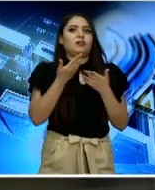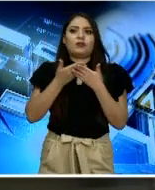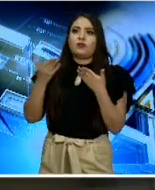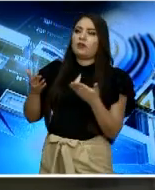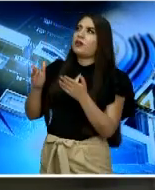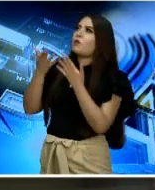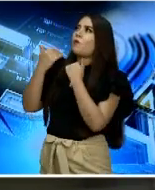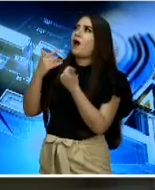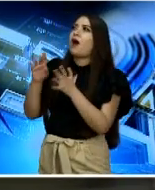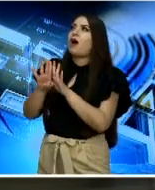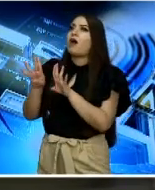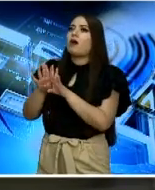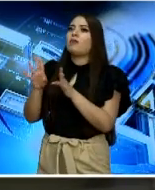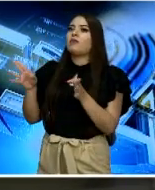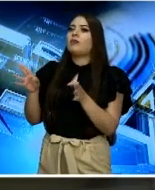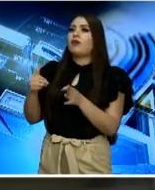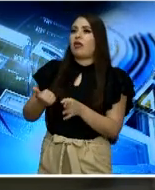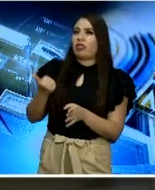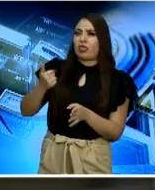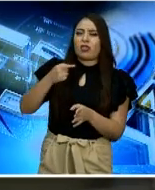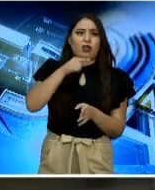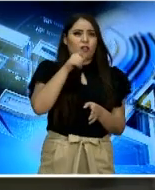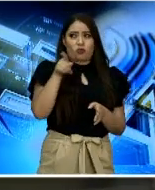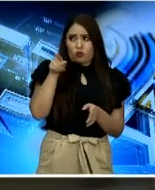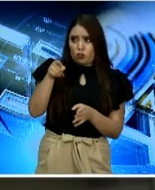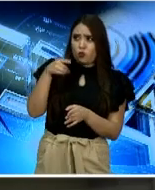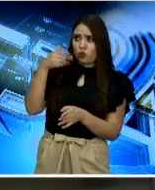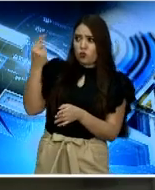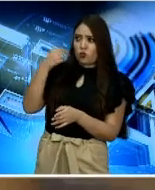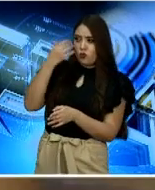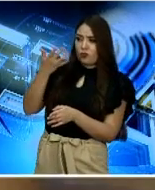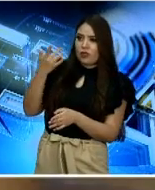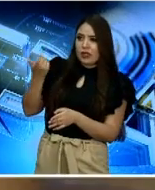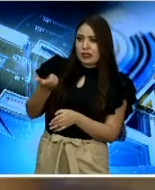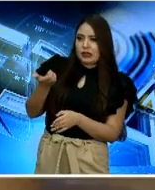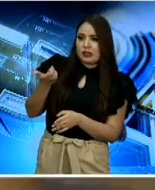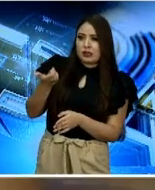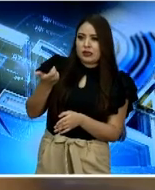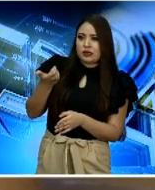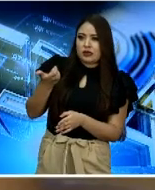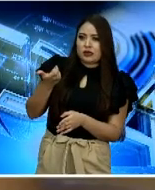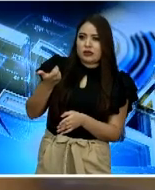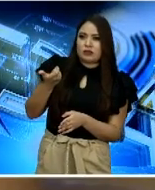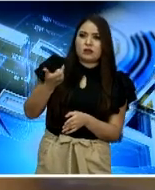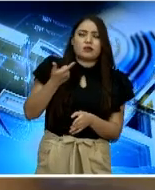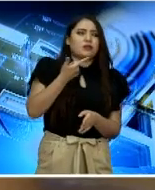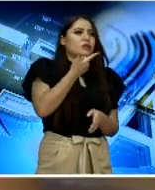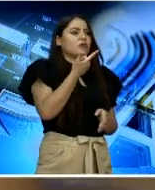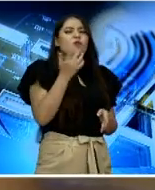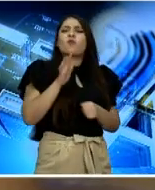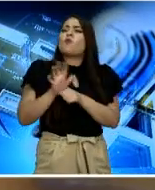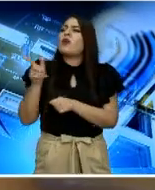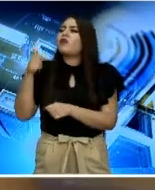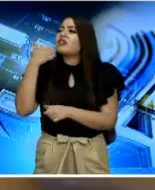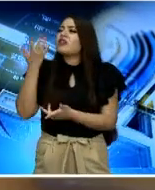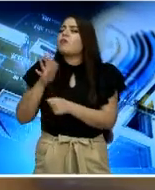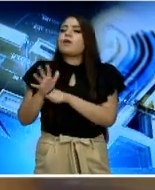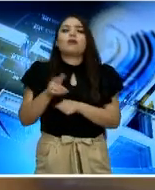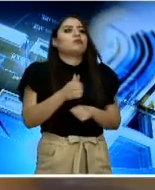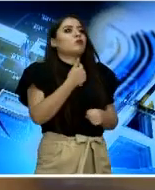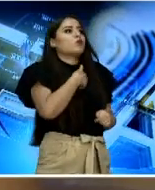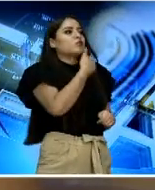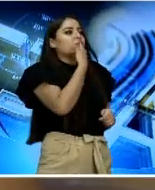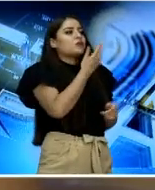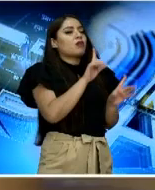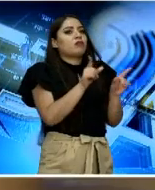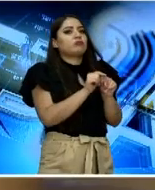lucro. ¿Pides dinero para esta, no, para reparar la situación? ¿Qué es lo que pides, Valeria? Nada más lo único que pedí fue de